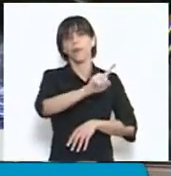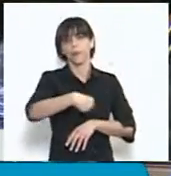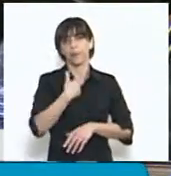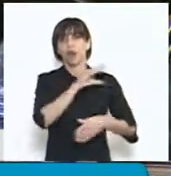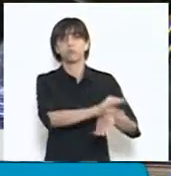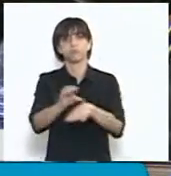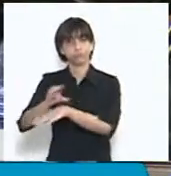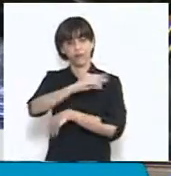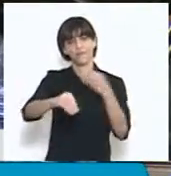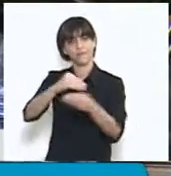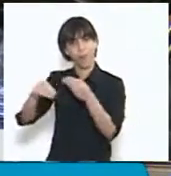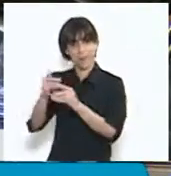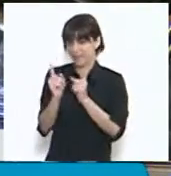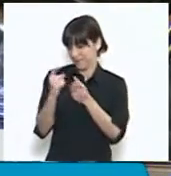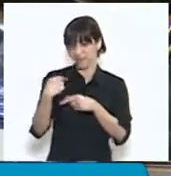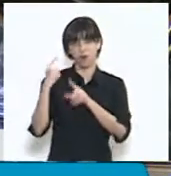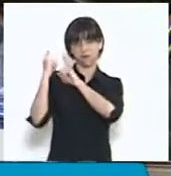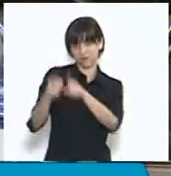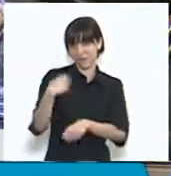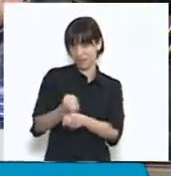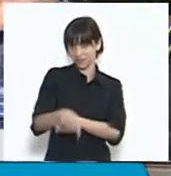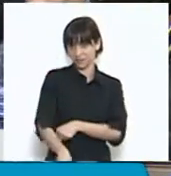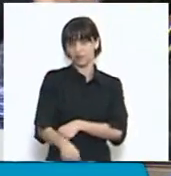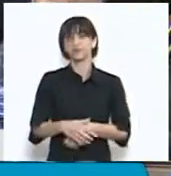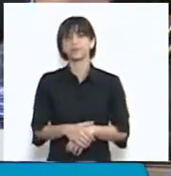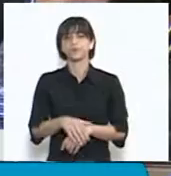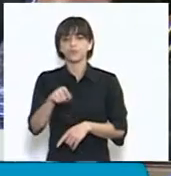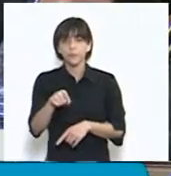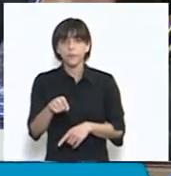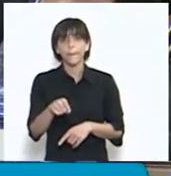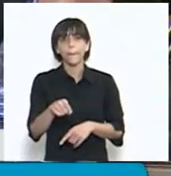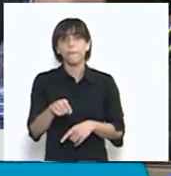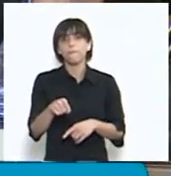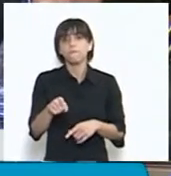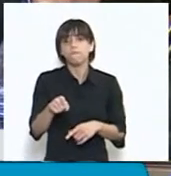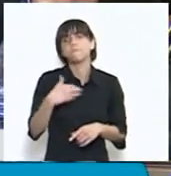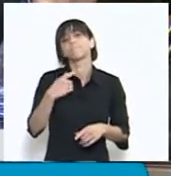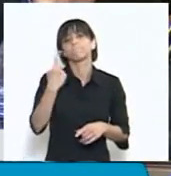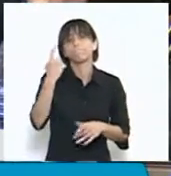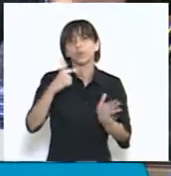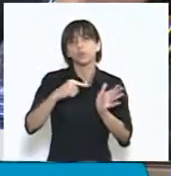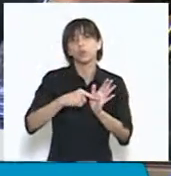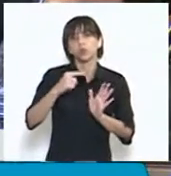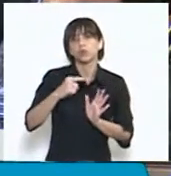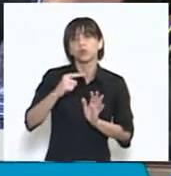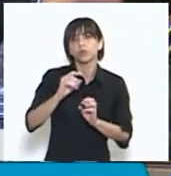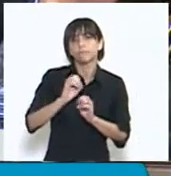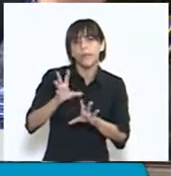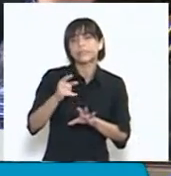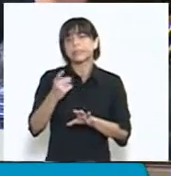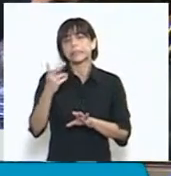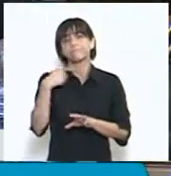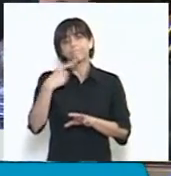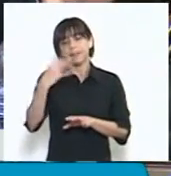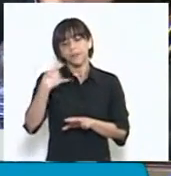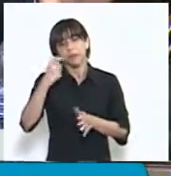asignaciones familiares que hoy conocemos, tenía un primer déficit que debía corregirse